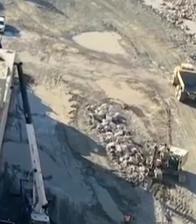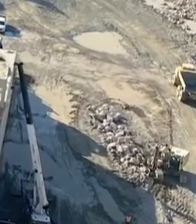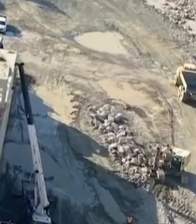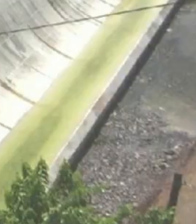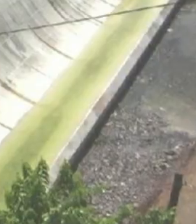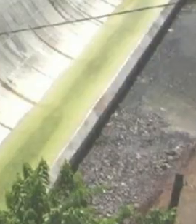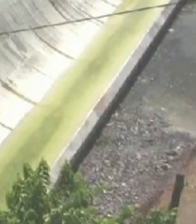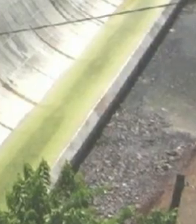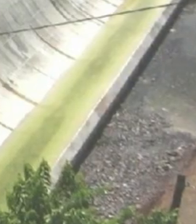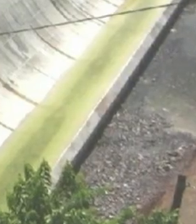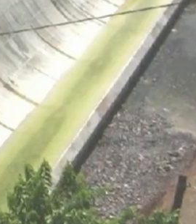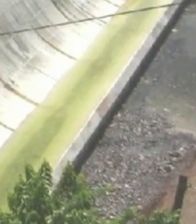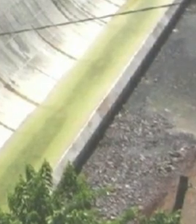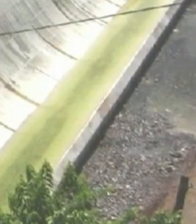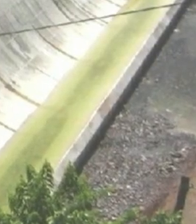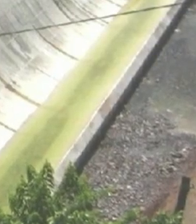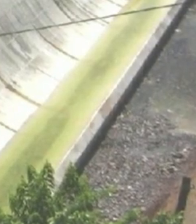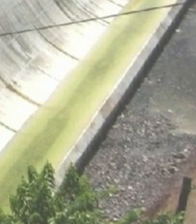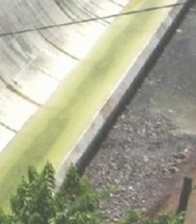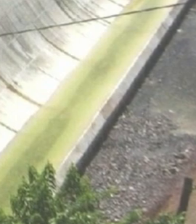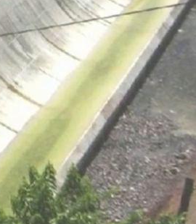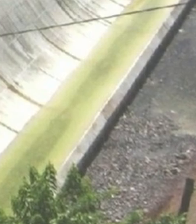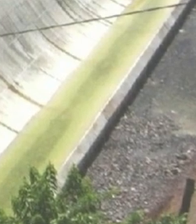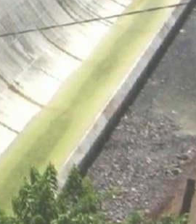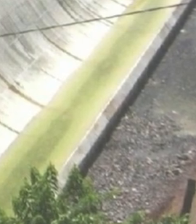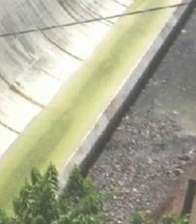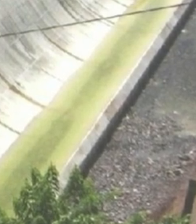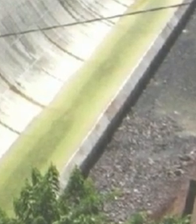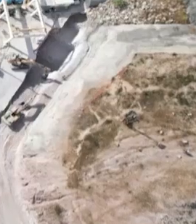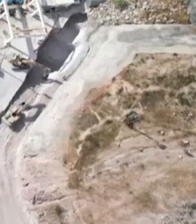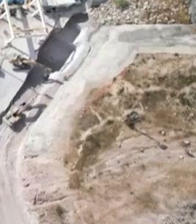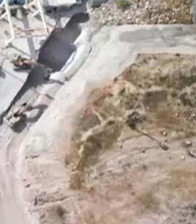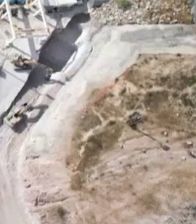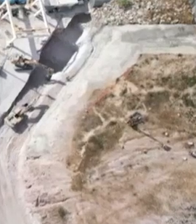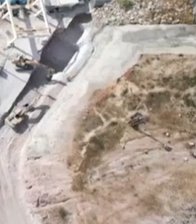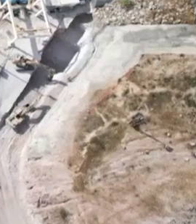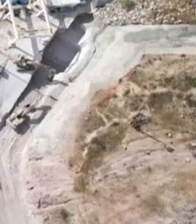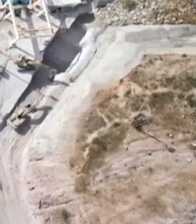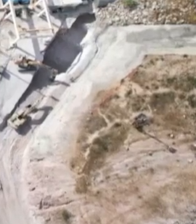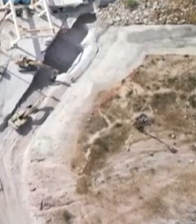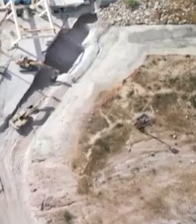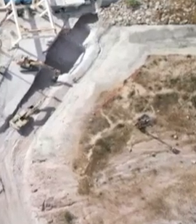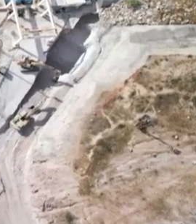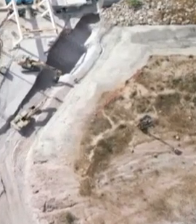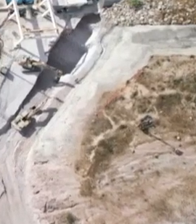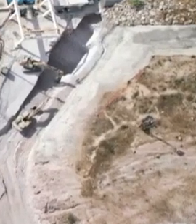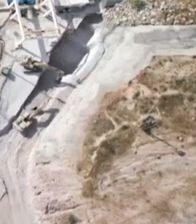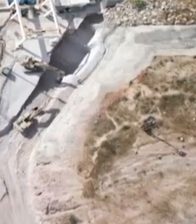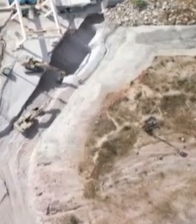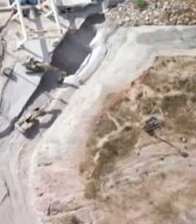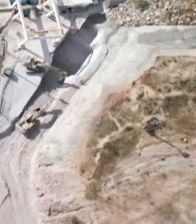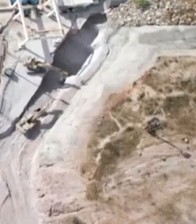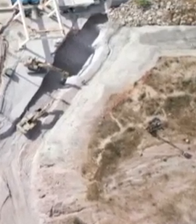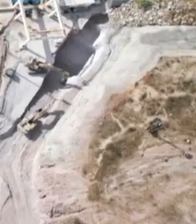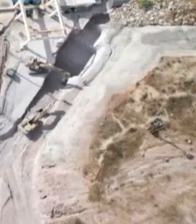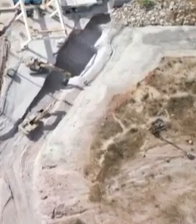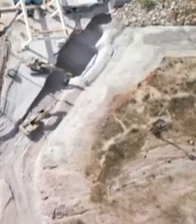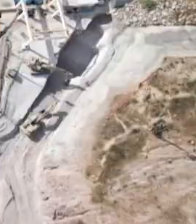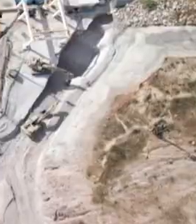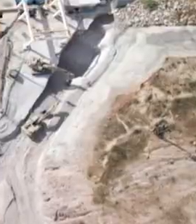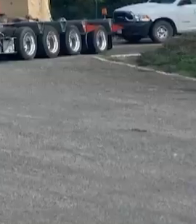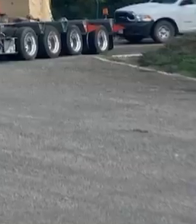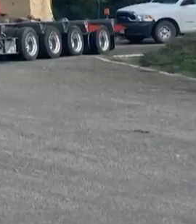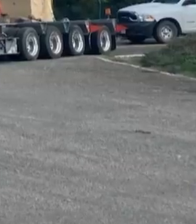32%. Amata, avance físico 12%. Picachos, avance físico